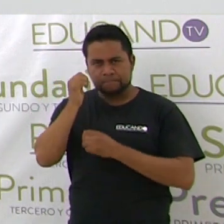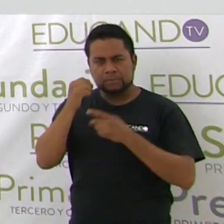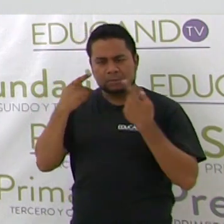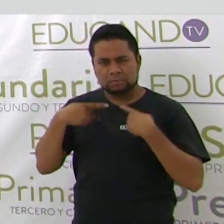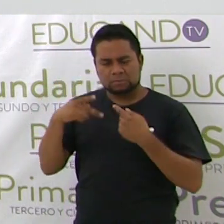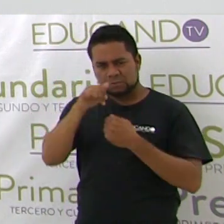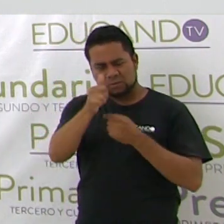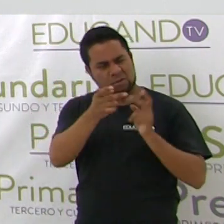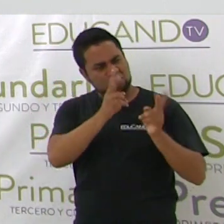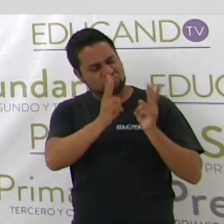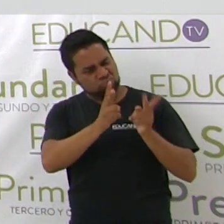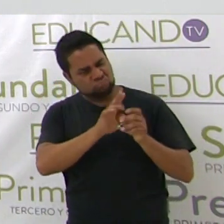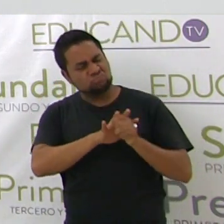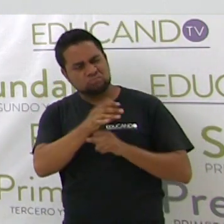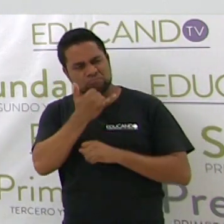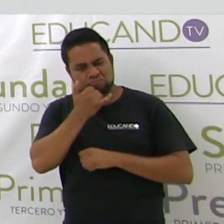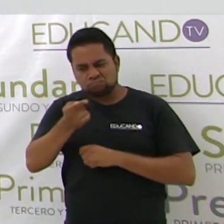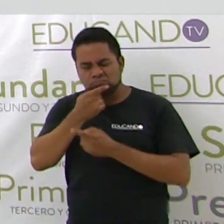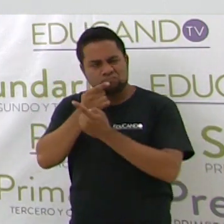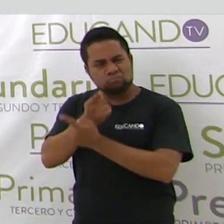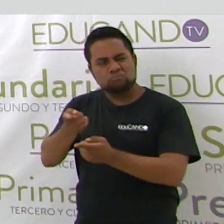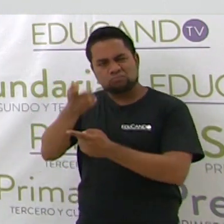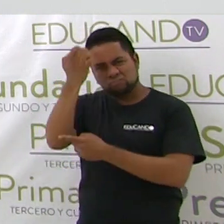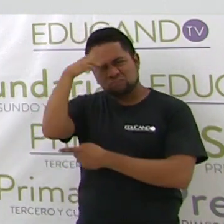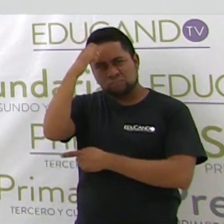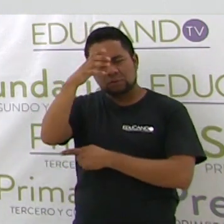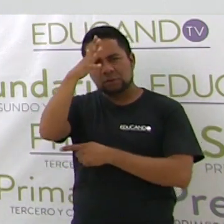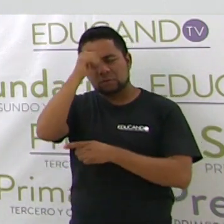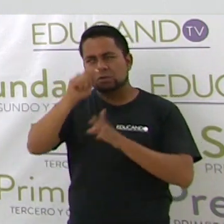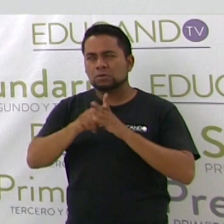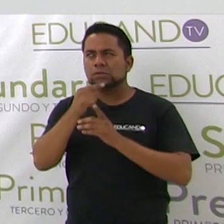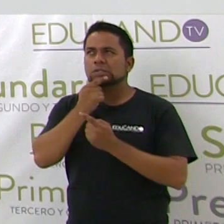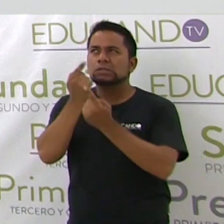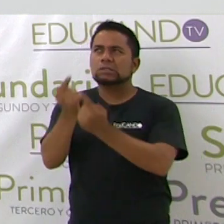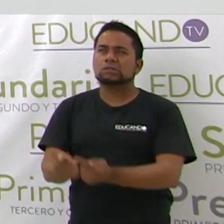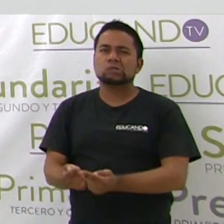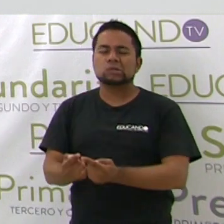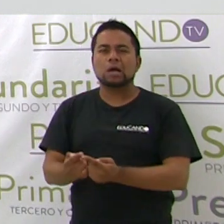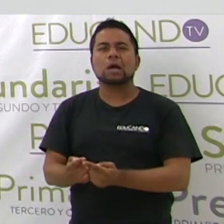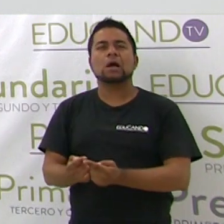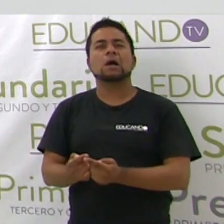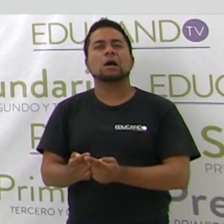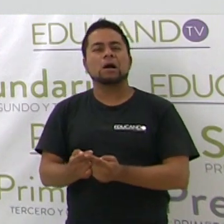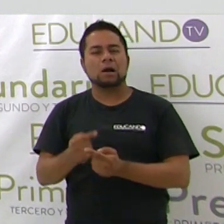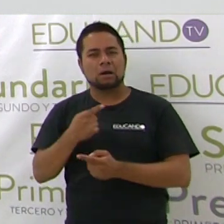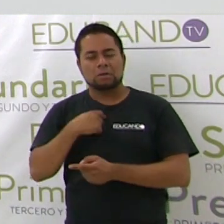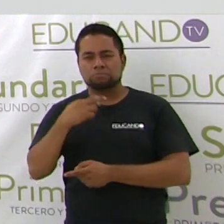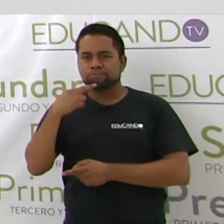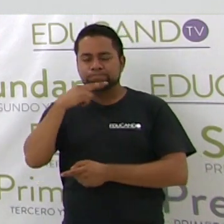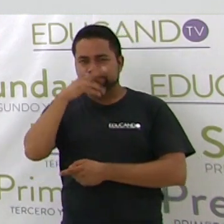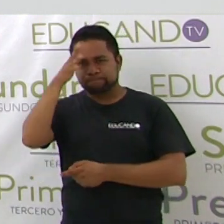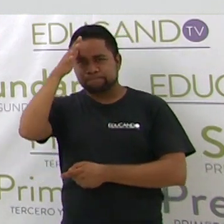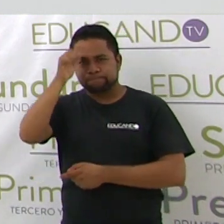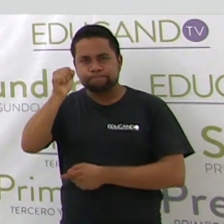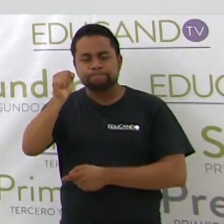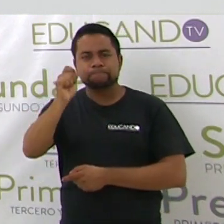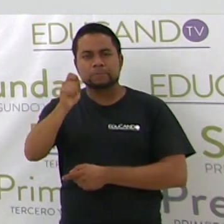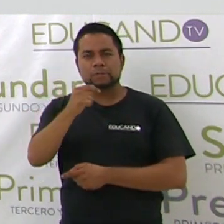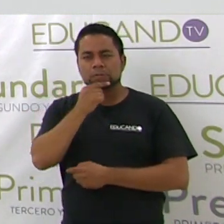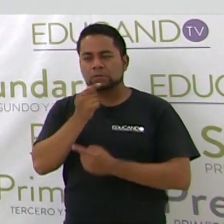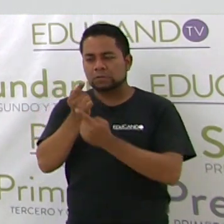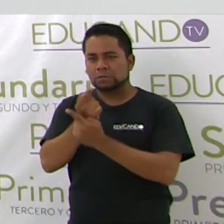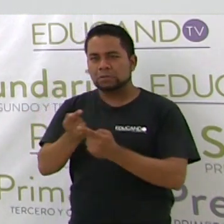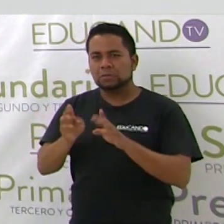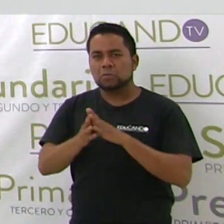personas sobre qué temas son expertos los niños y a recordar mi infancia. Entonces, yo pude deducir que un niño es experto